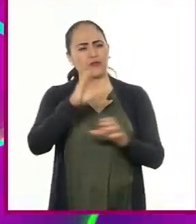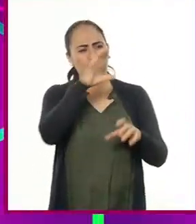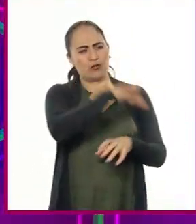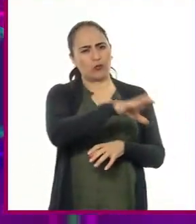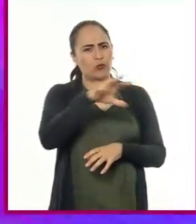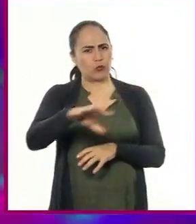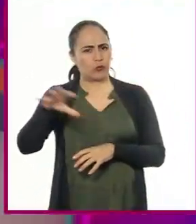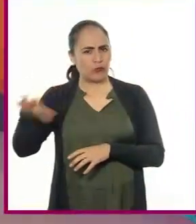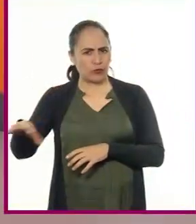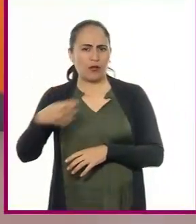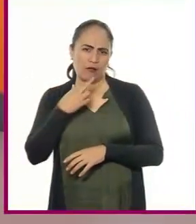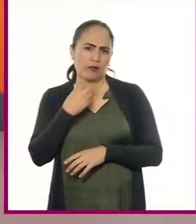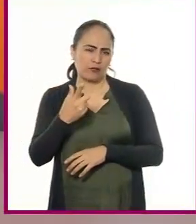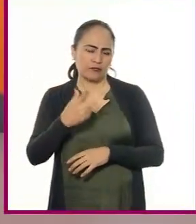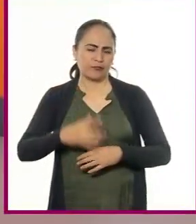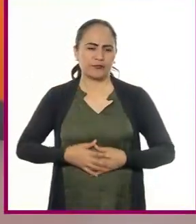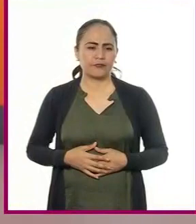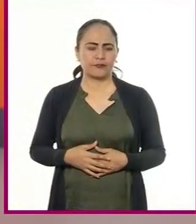hechos.